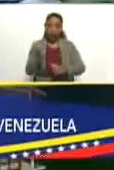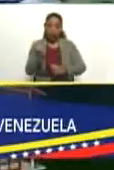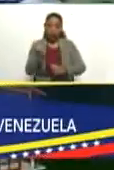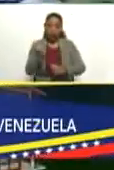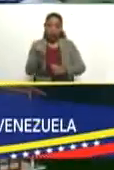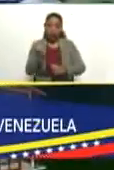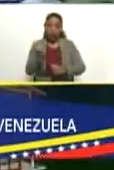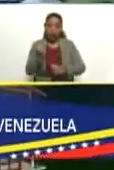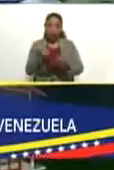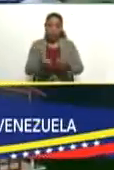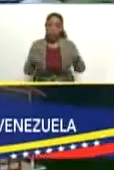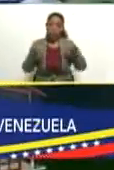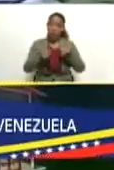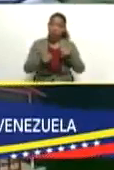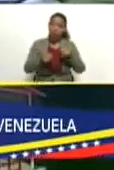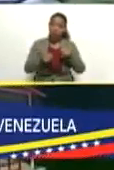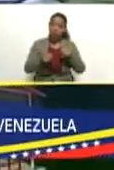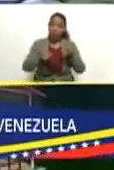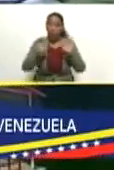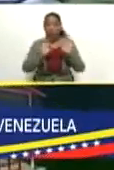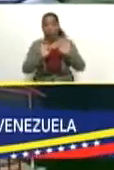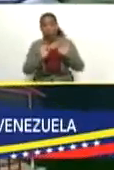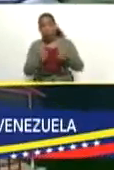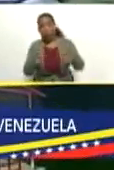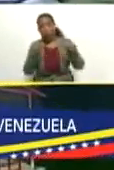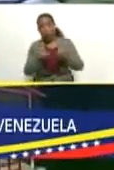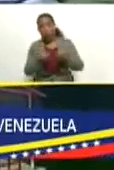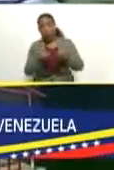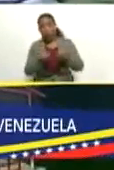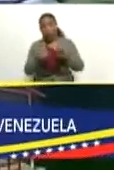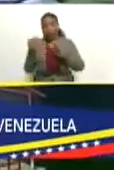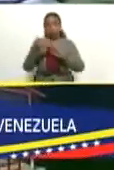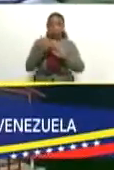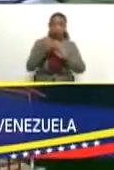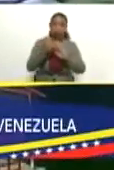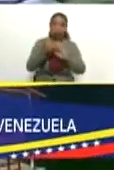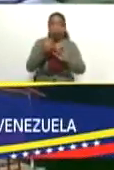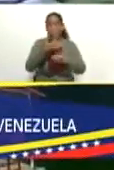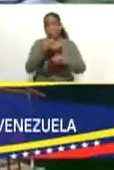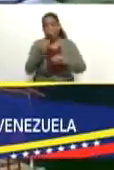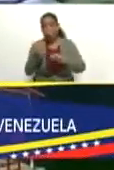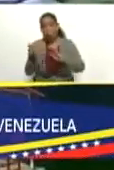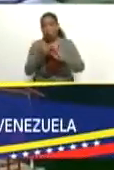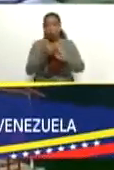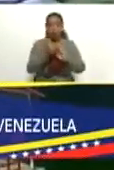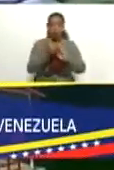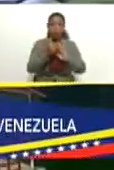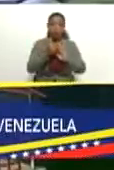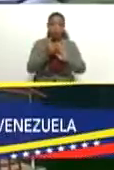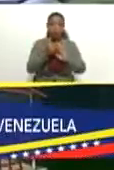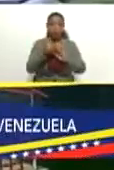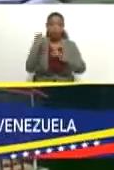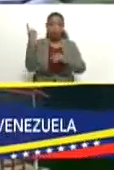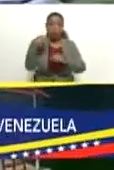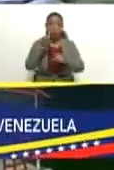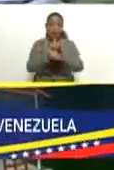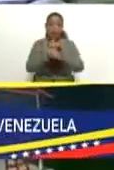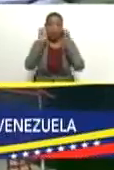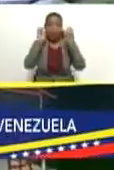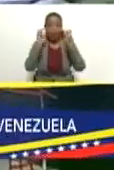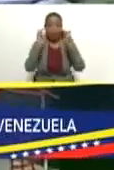bloqueo, sin bloqueo, con sanciones, sin sanciones. Solo en revolución